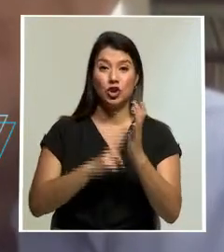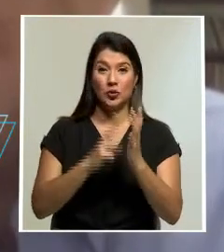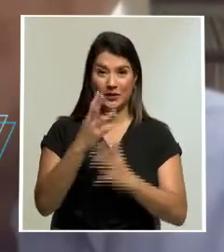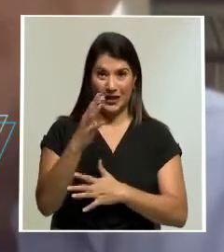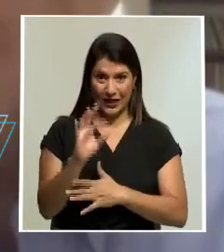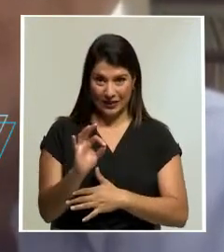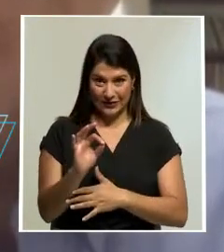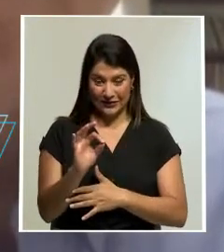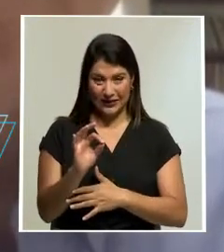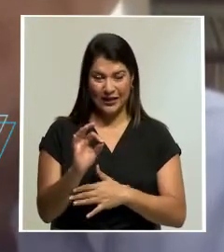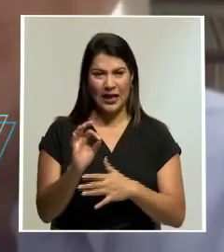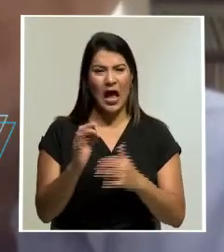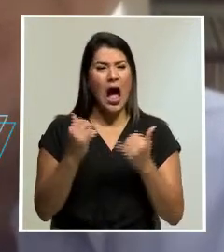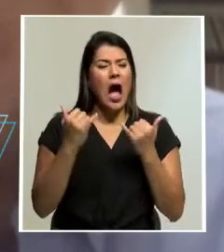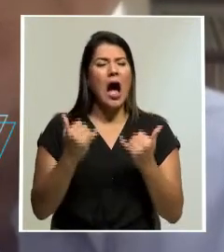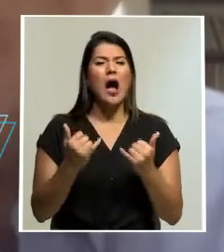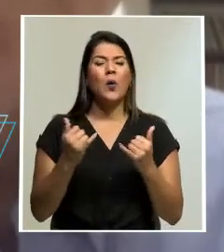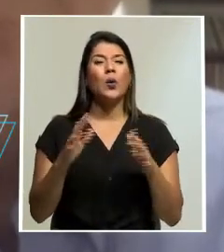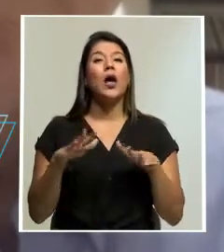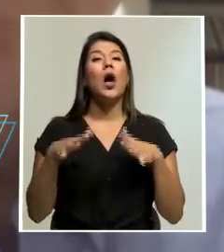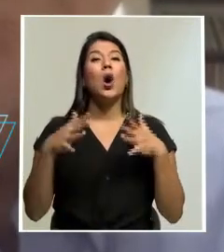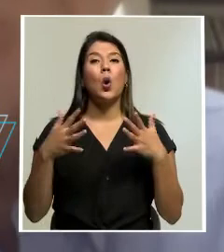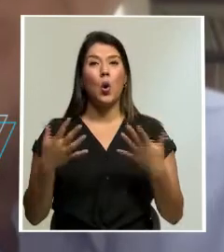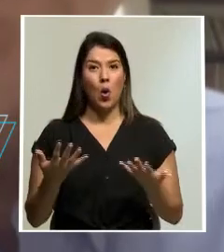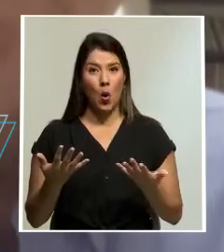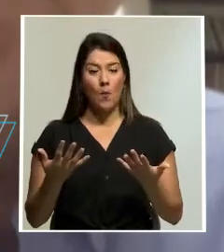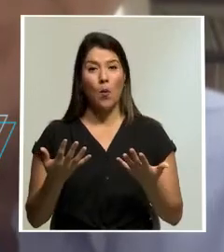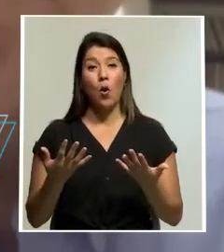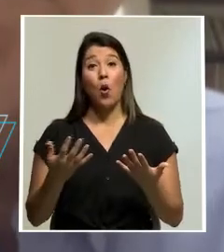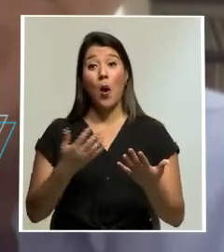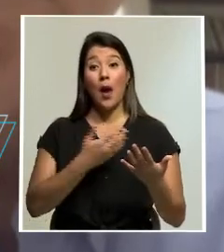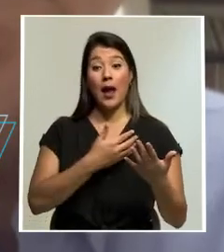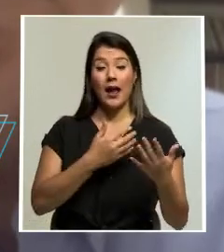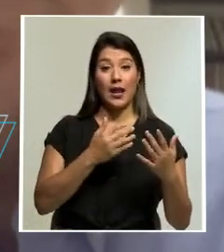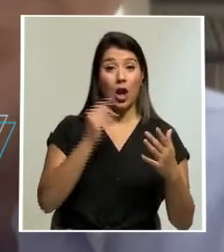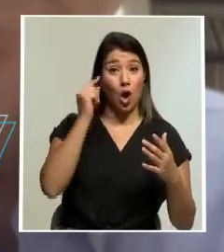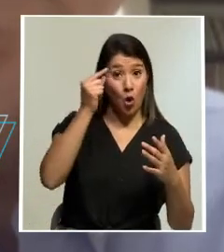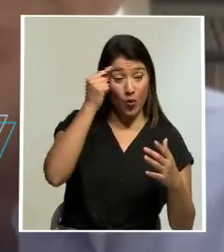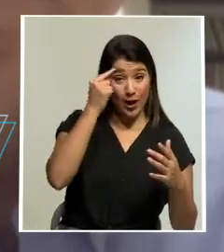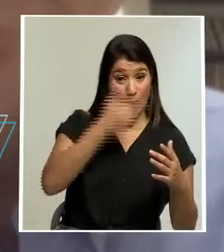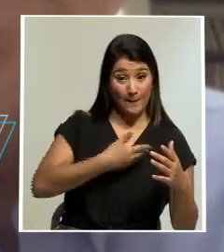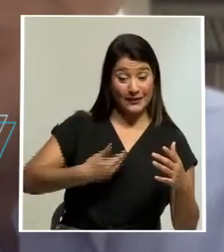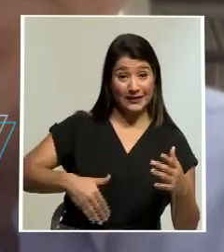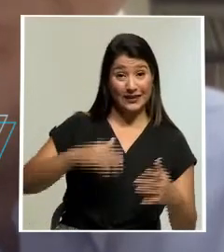desde entonces la relación del régimen de Ortega con la prensa?